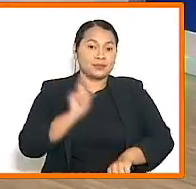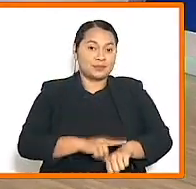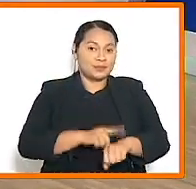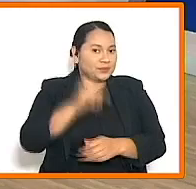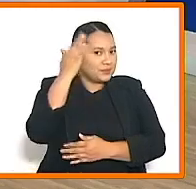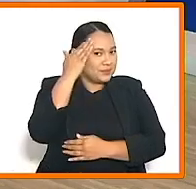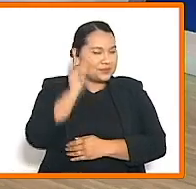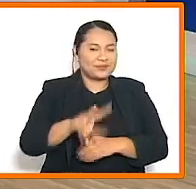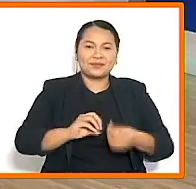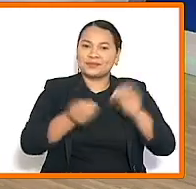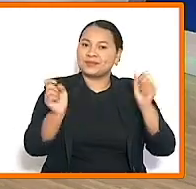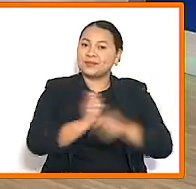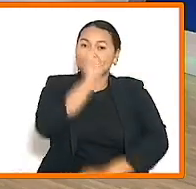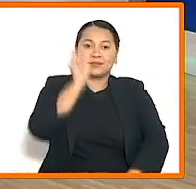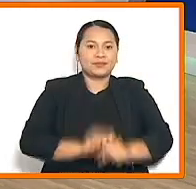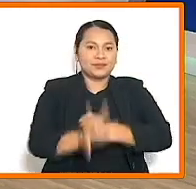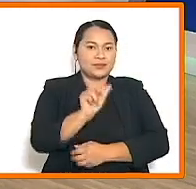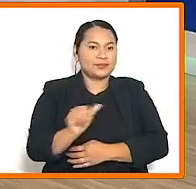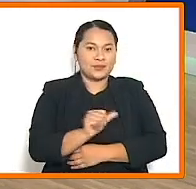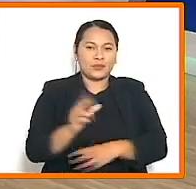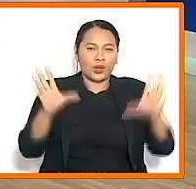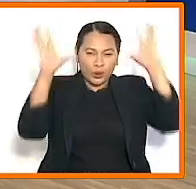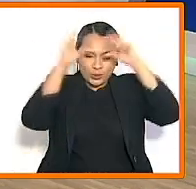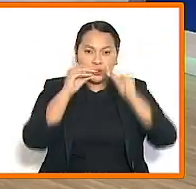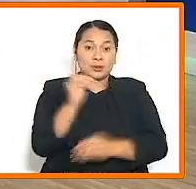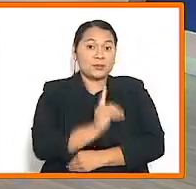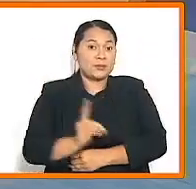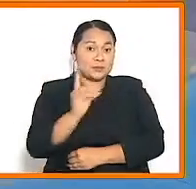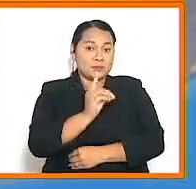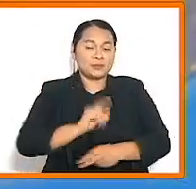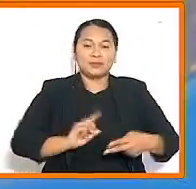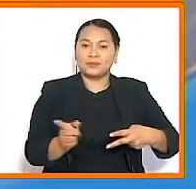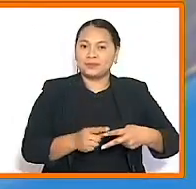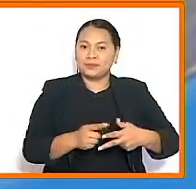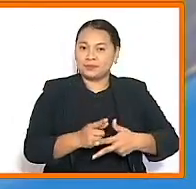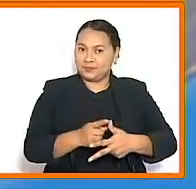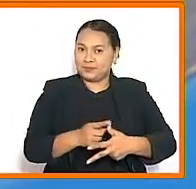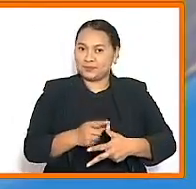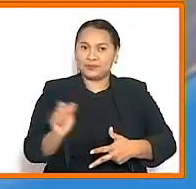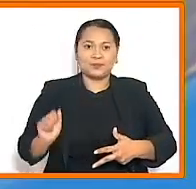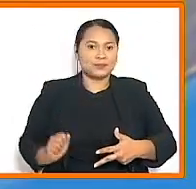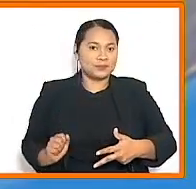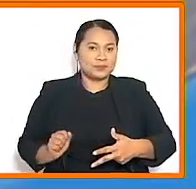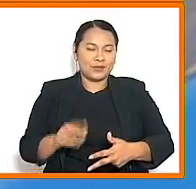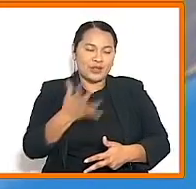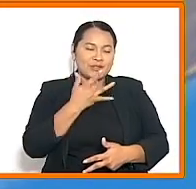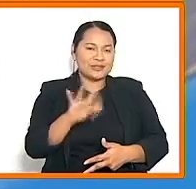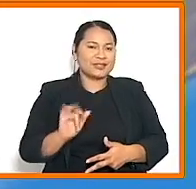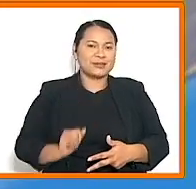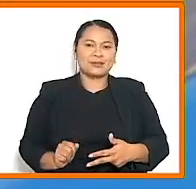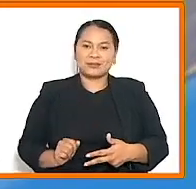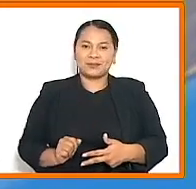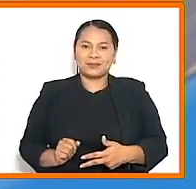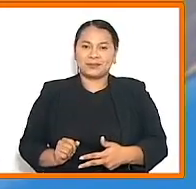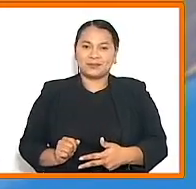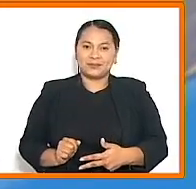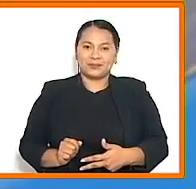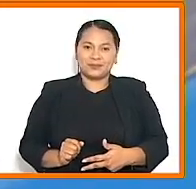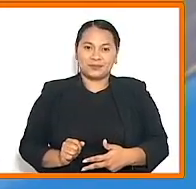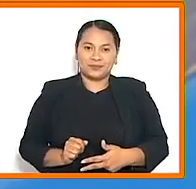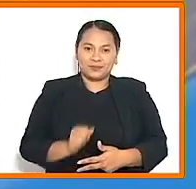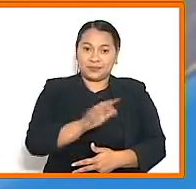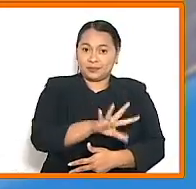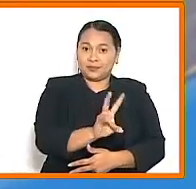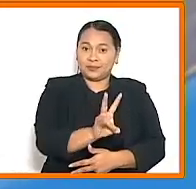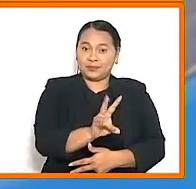afortunados para Pega 3 en esta noche de domingo. El primer número ganador es... Muchísima suerte, porque este es el